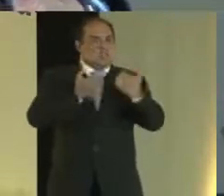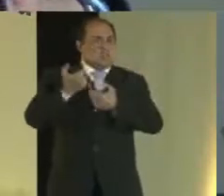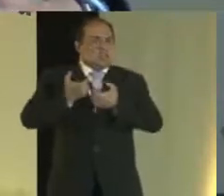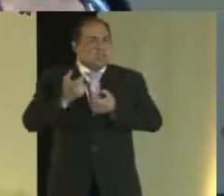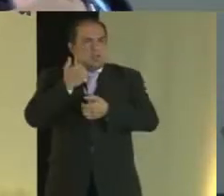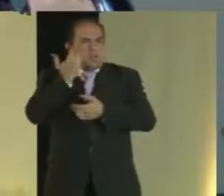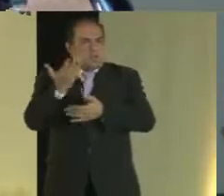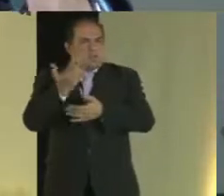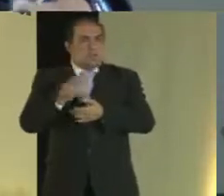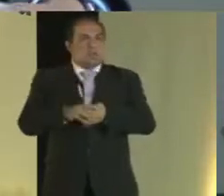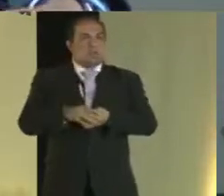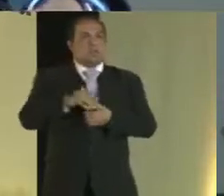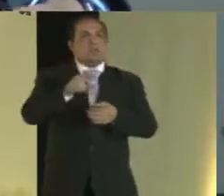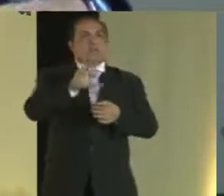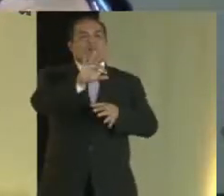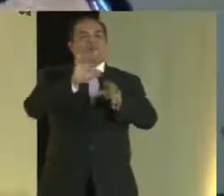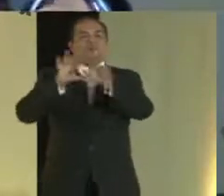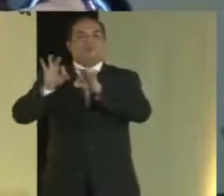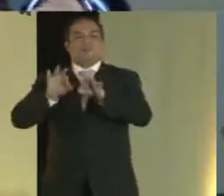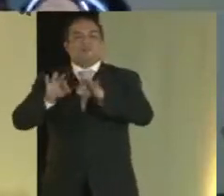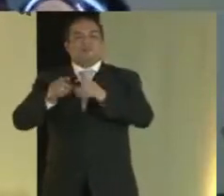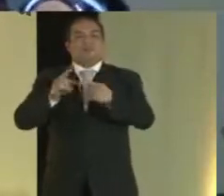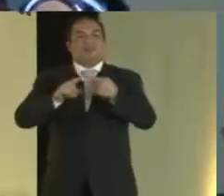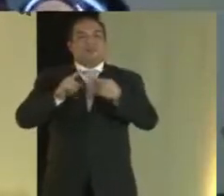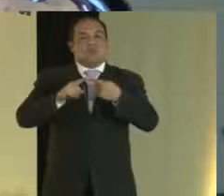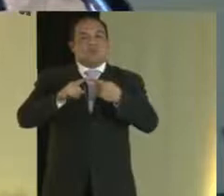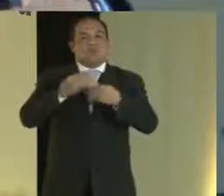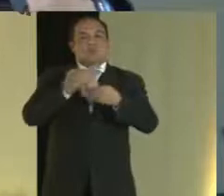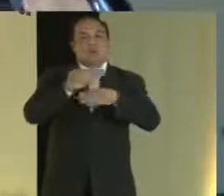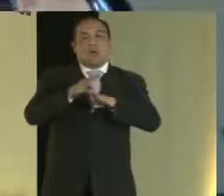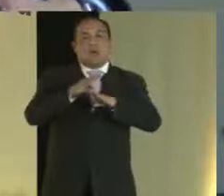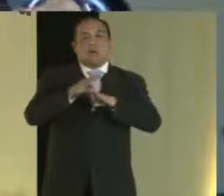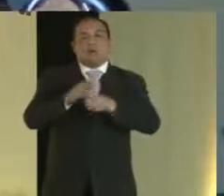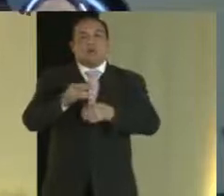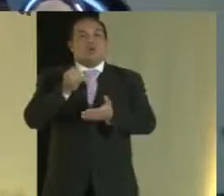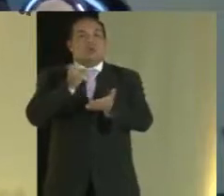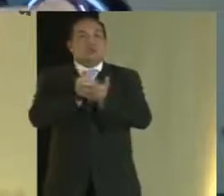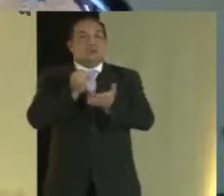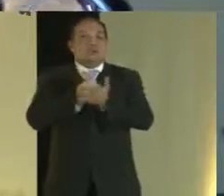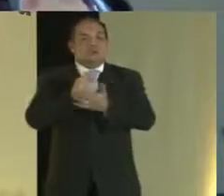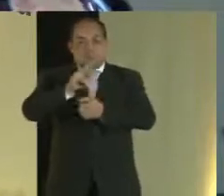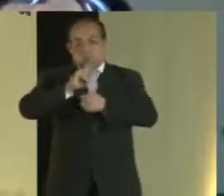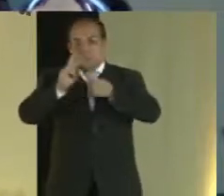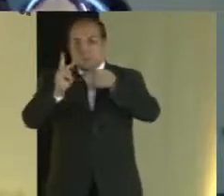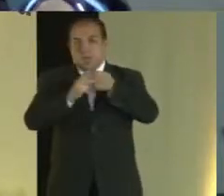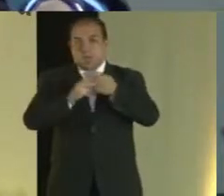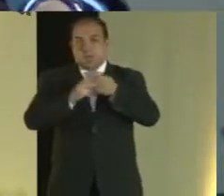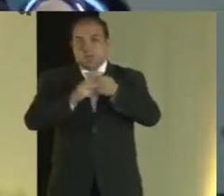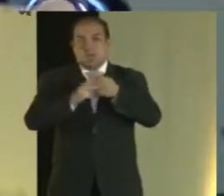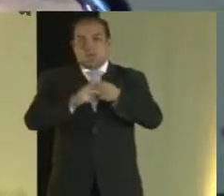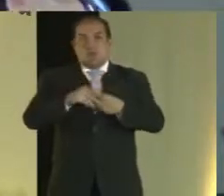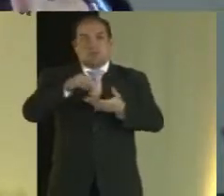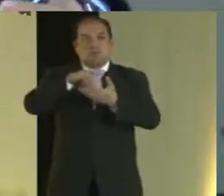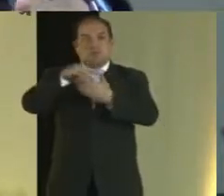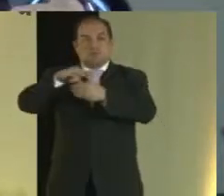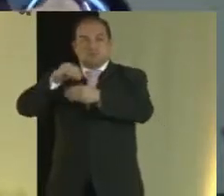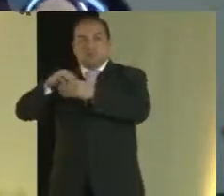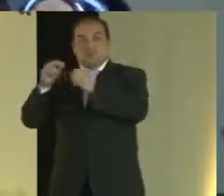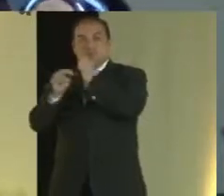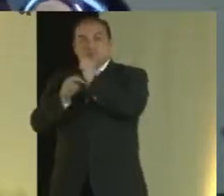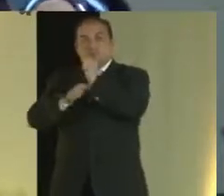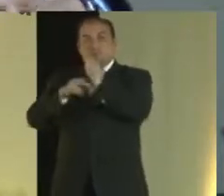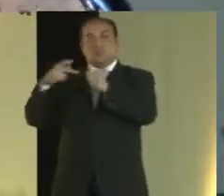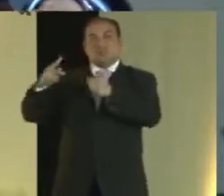sustrayéndolo de las arcas públicas, de los impuestos, de los países, con la fuga de capitales, escondiendo